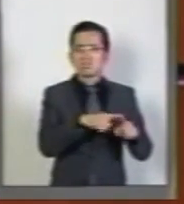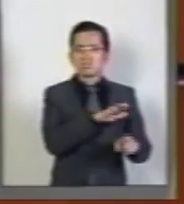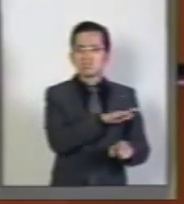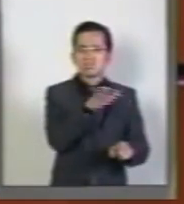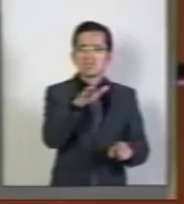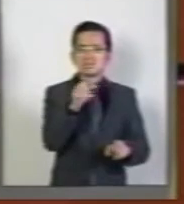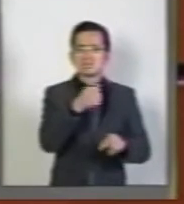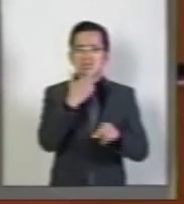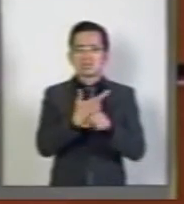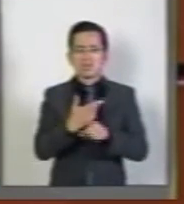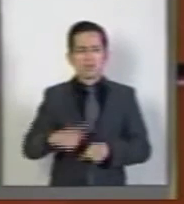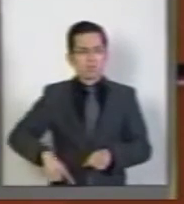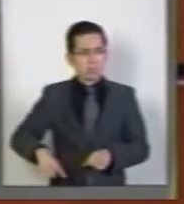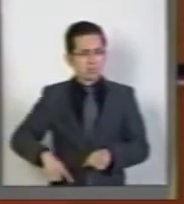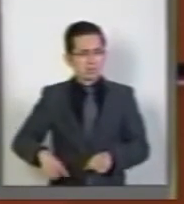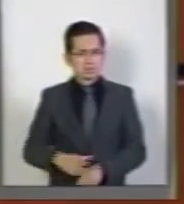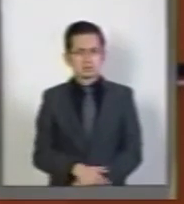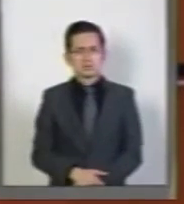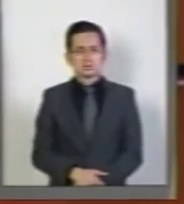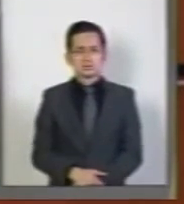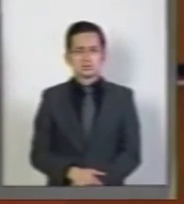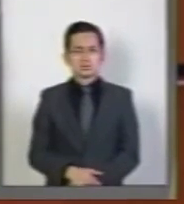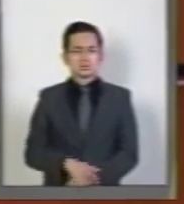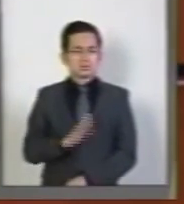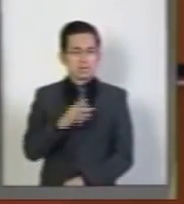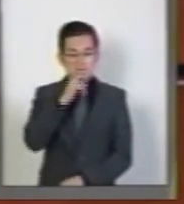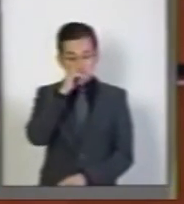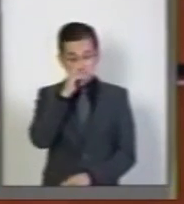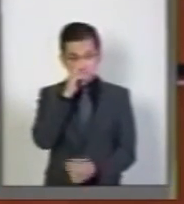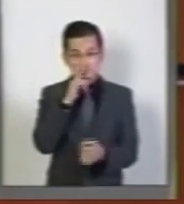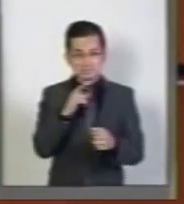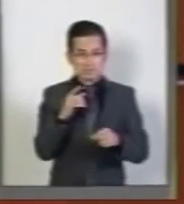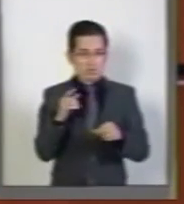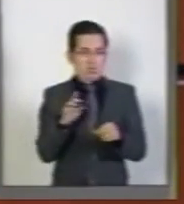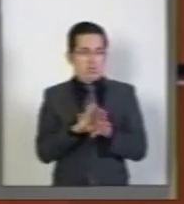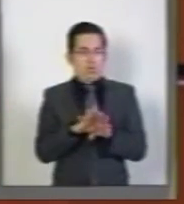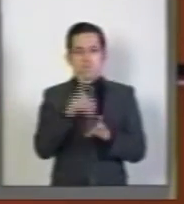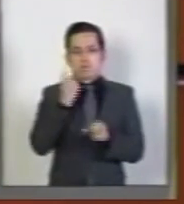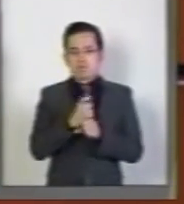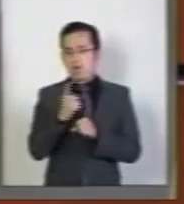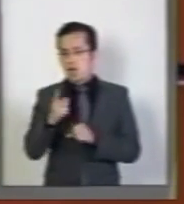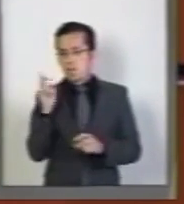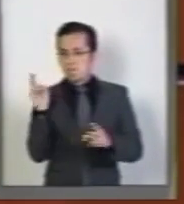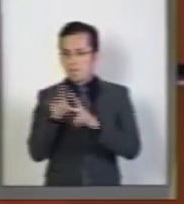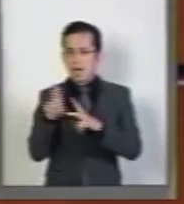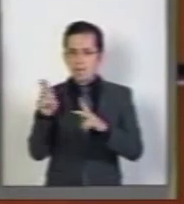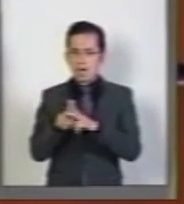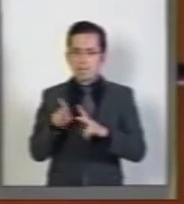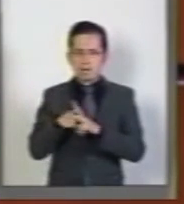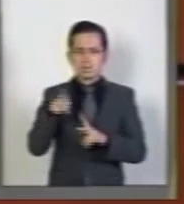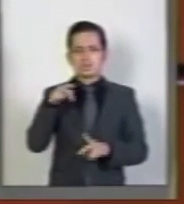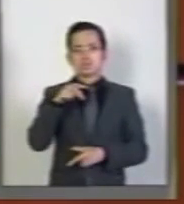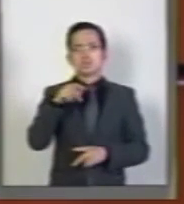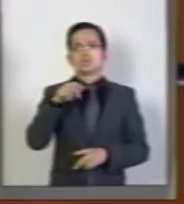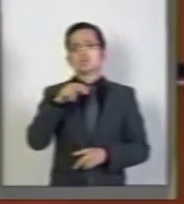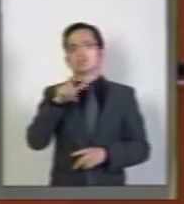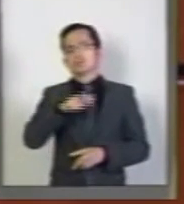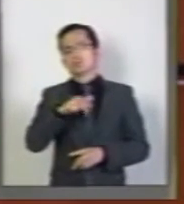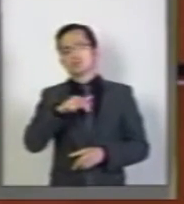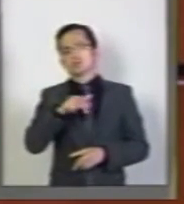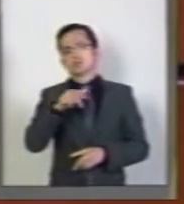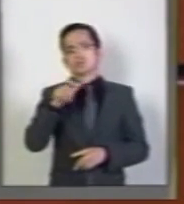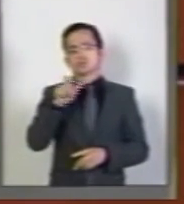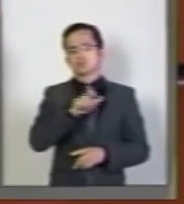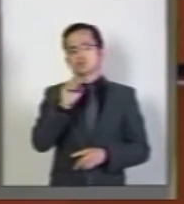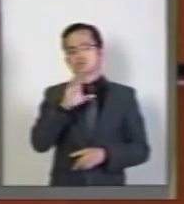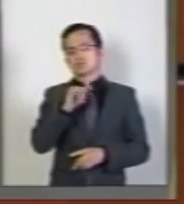Solo después de que ocurren las agresiones o los homicidios de Nochistlán, Oaxaca. Es un trato